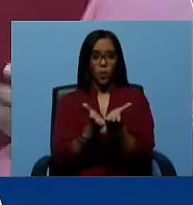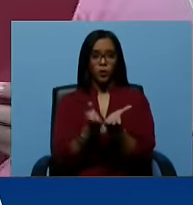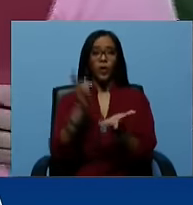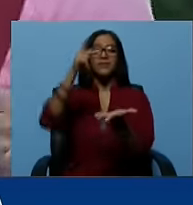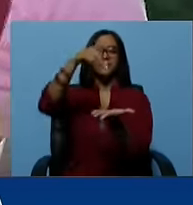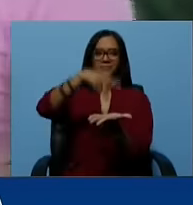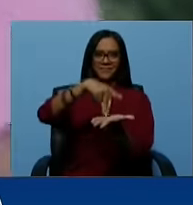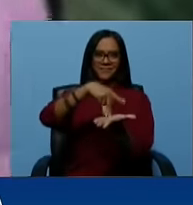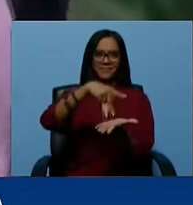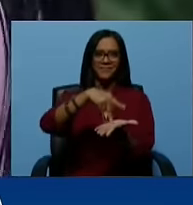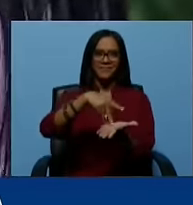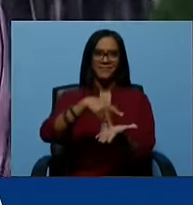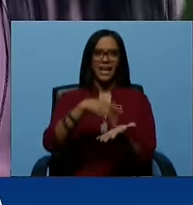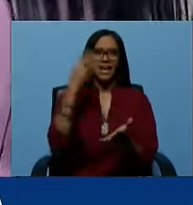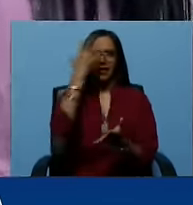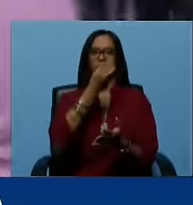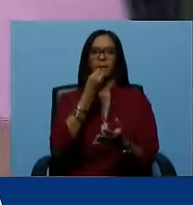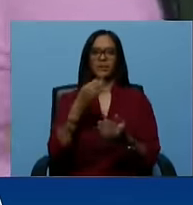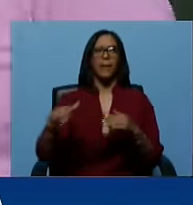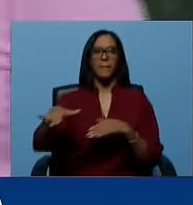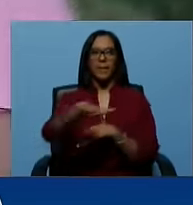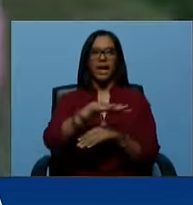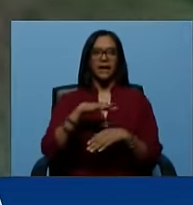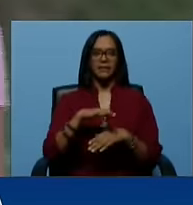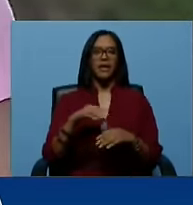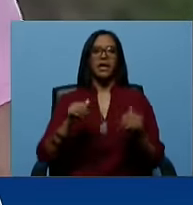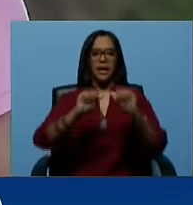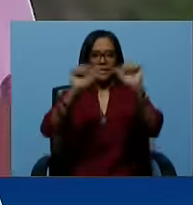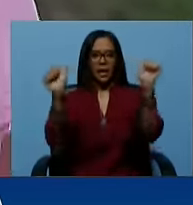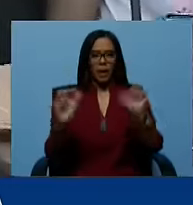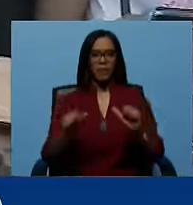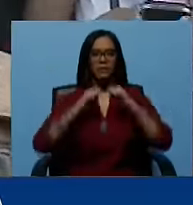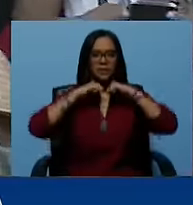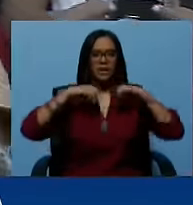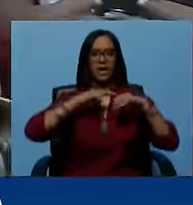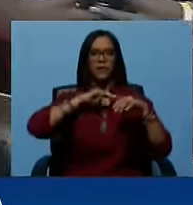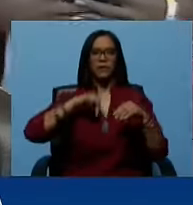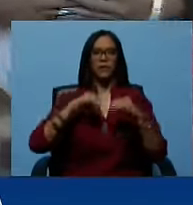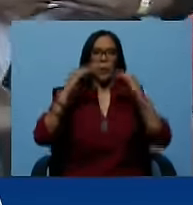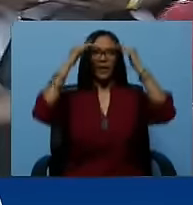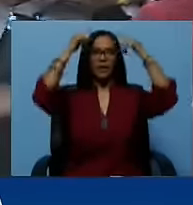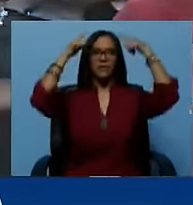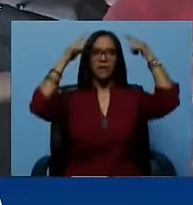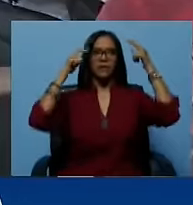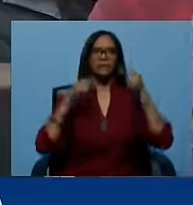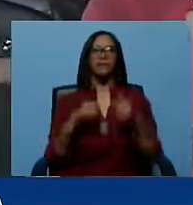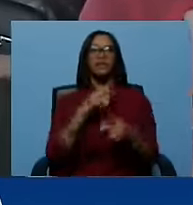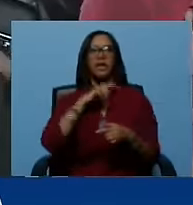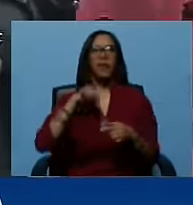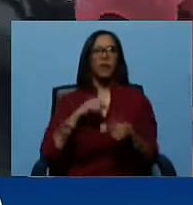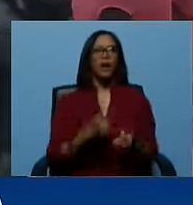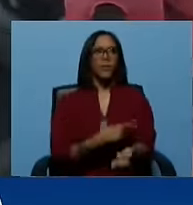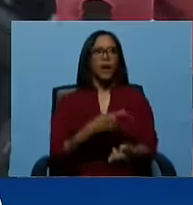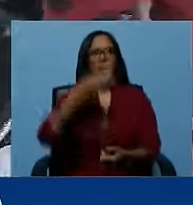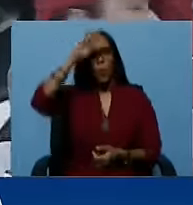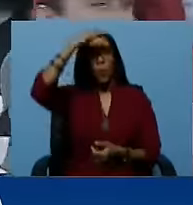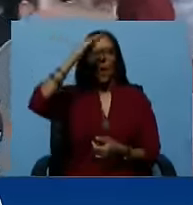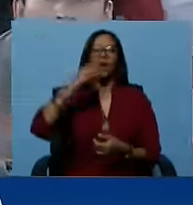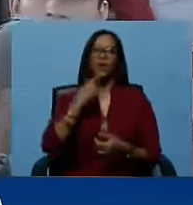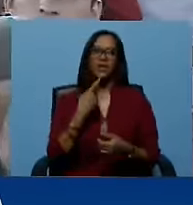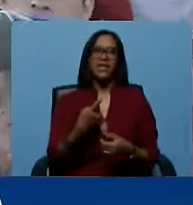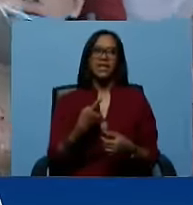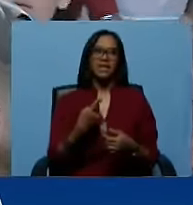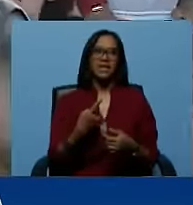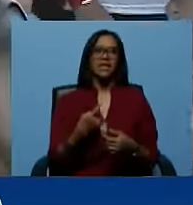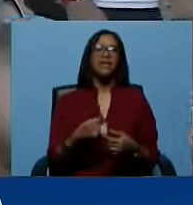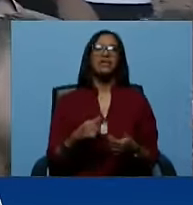esta hermosísima plaza, en este monumento sagrado a nuestro comandante Chávez. Si nuestros hermanos cubanos dicen,